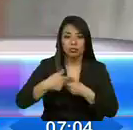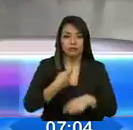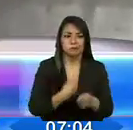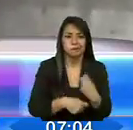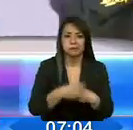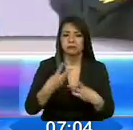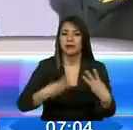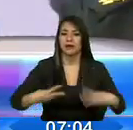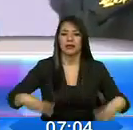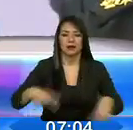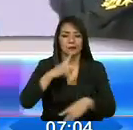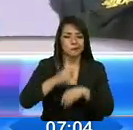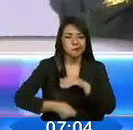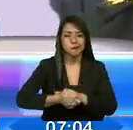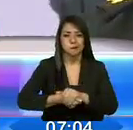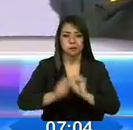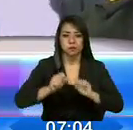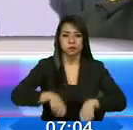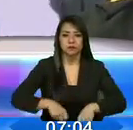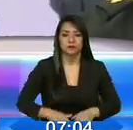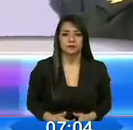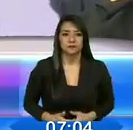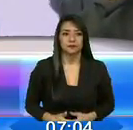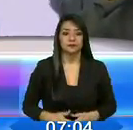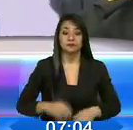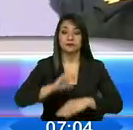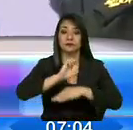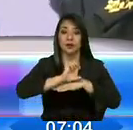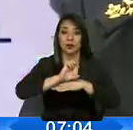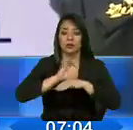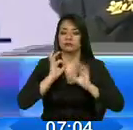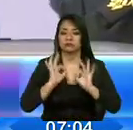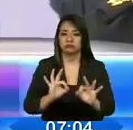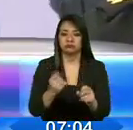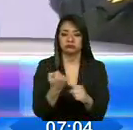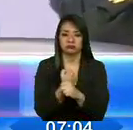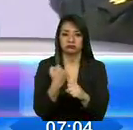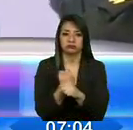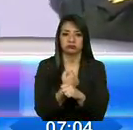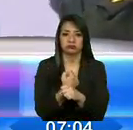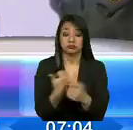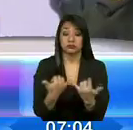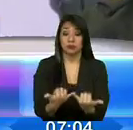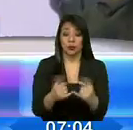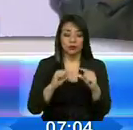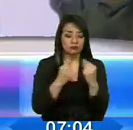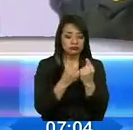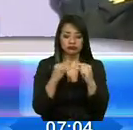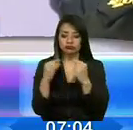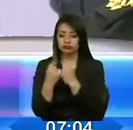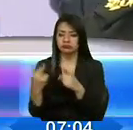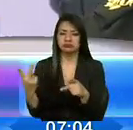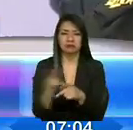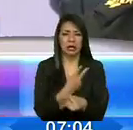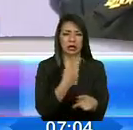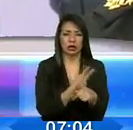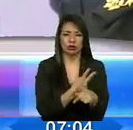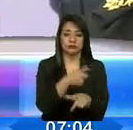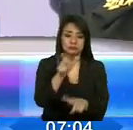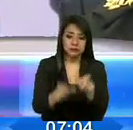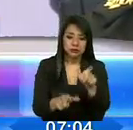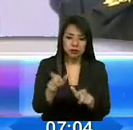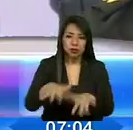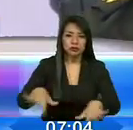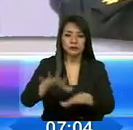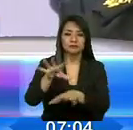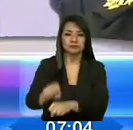mercadería. Como Ecuador hemos aportado con esta desarticulación y esta aprehensión de